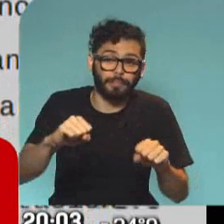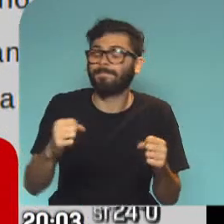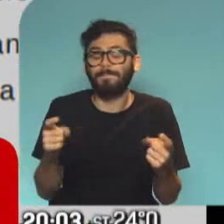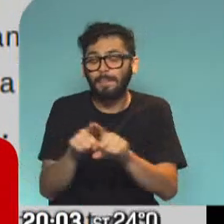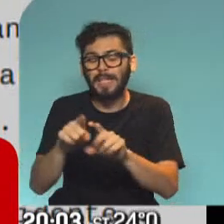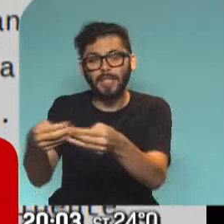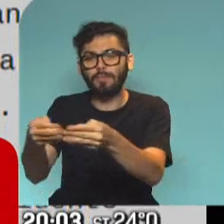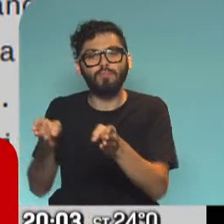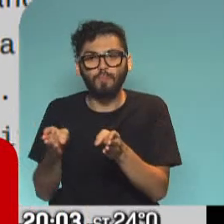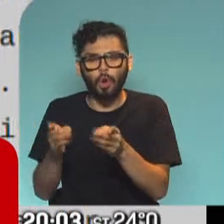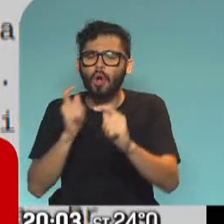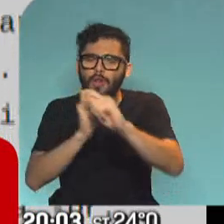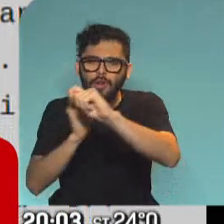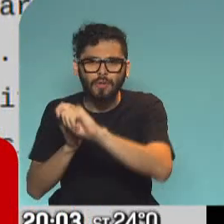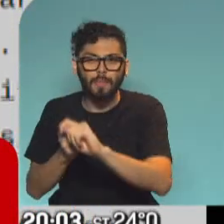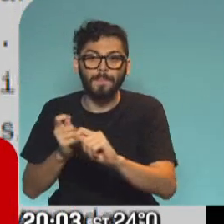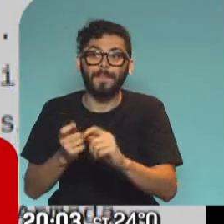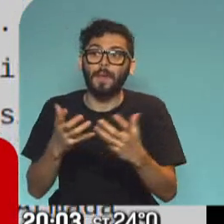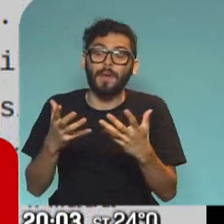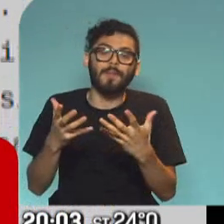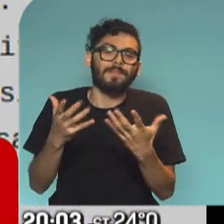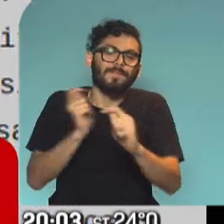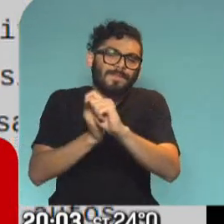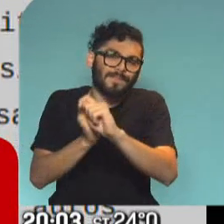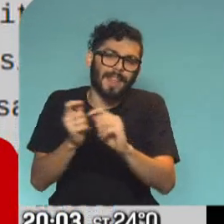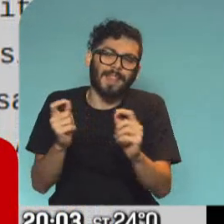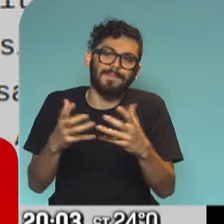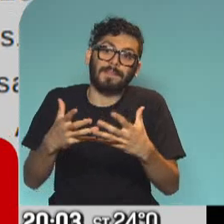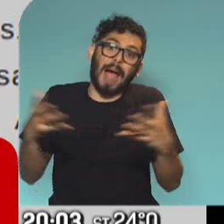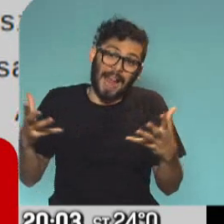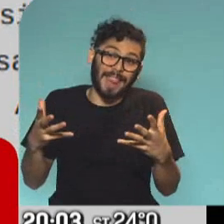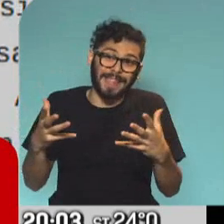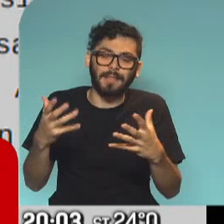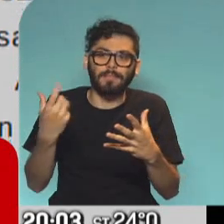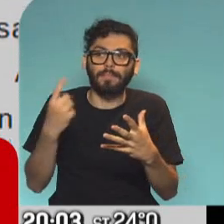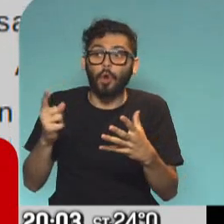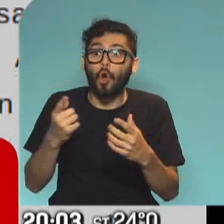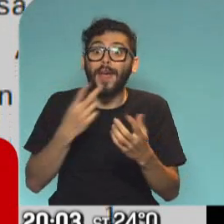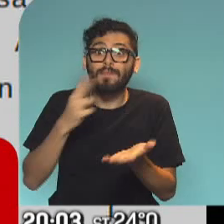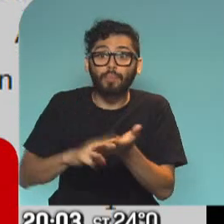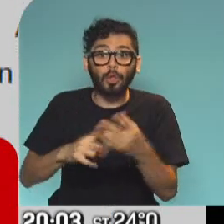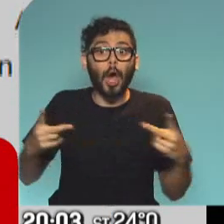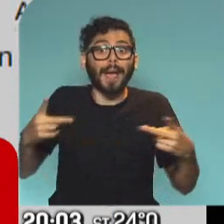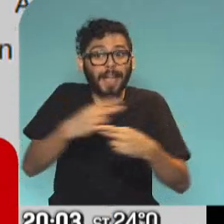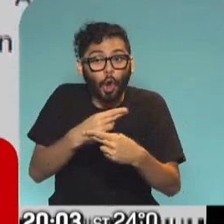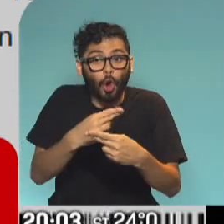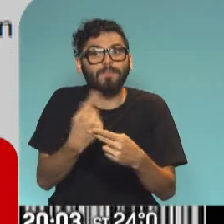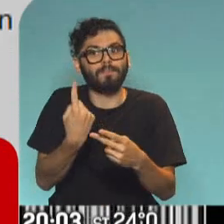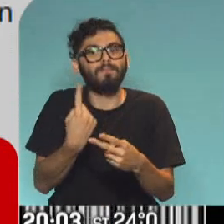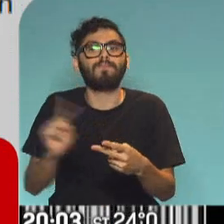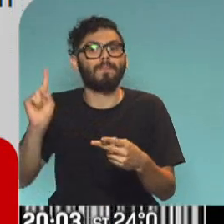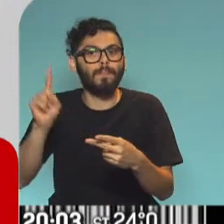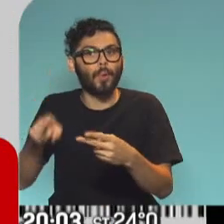mantenimiento, sí en cuanto a la magnitud, pero no en cuanto al concepto. Bueno, lo que dice es que los recortes presupuestarios de alguna manera pudieron haber incidido en